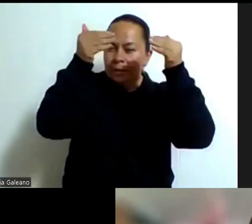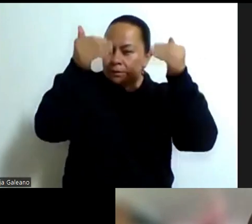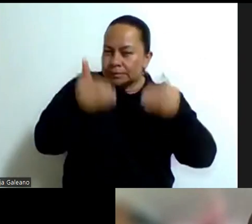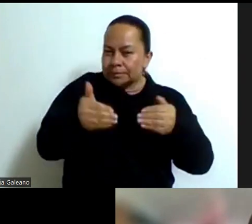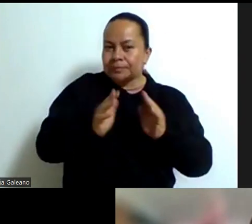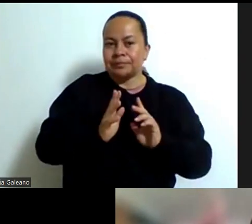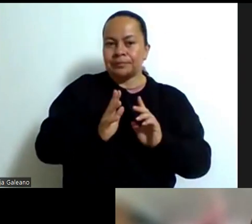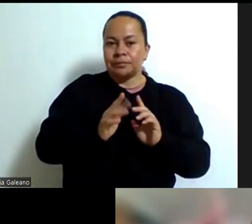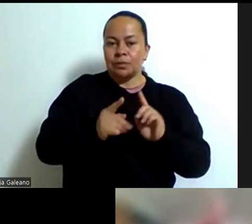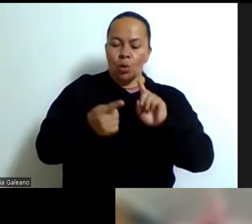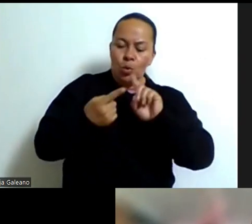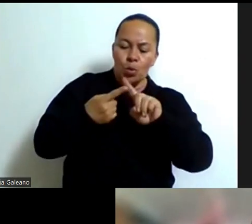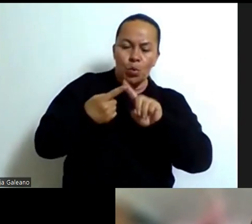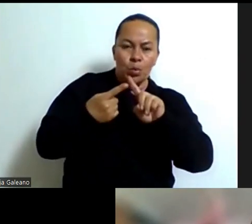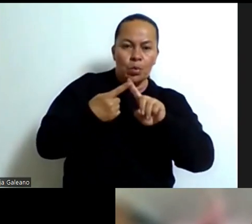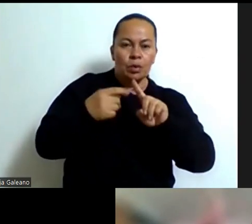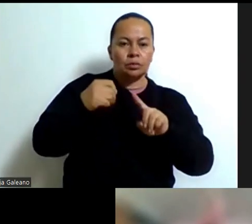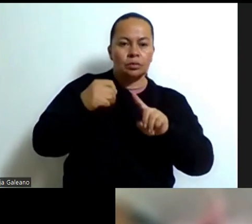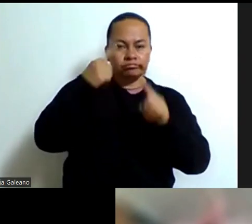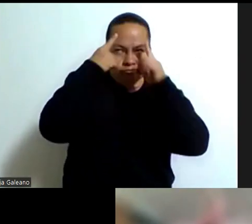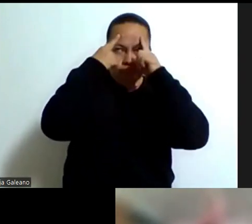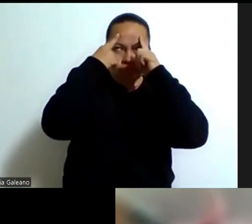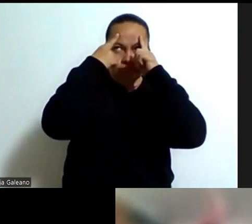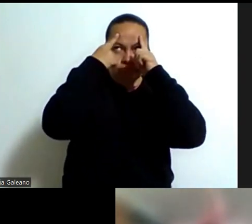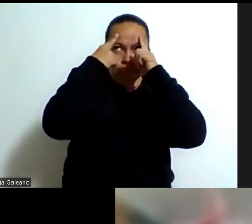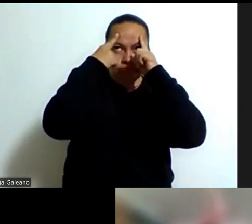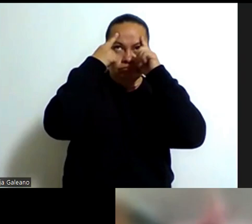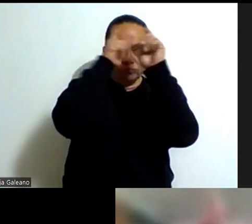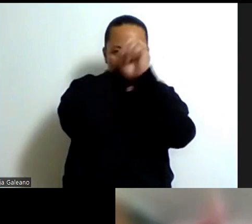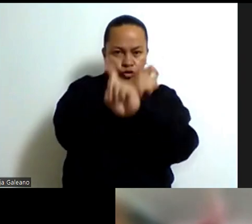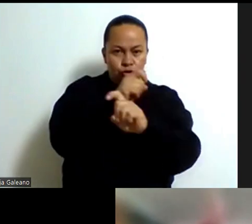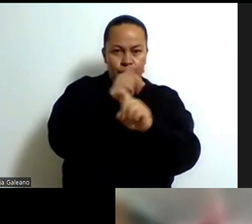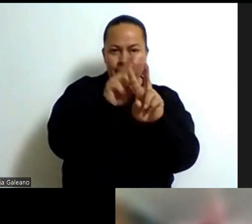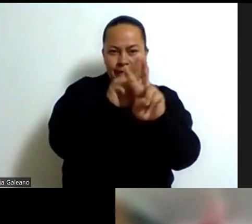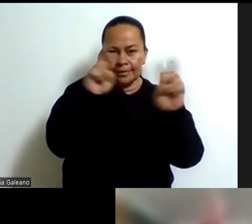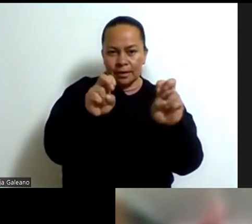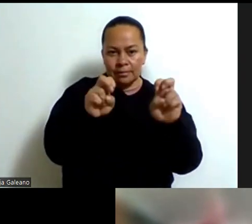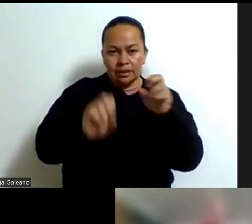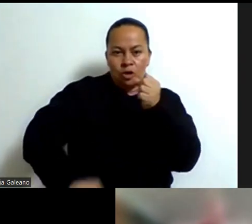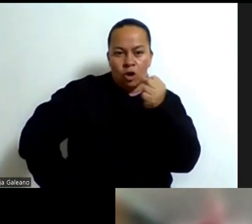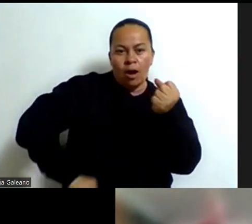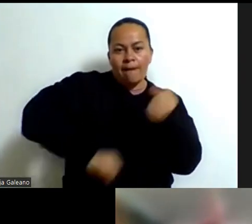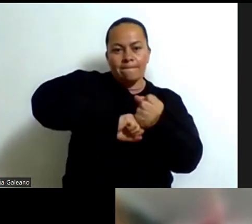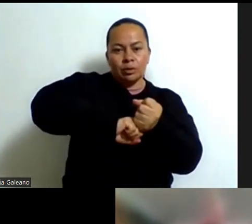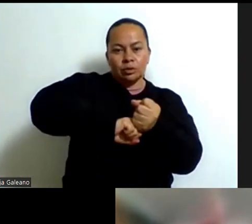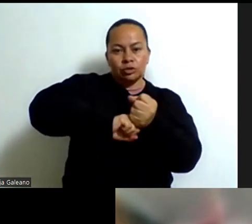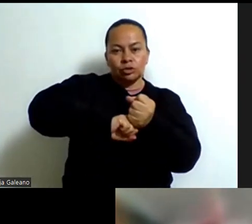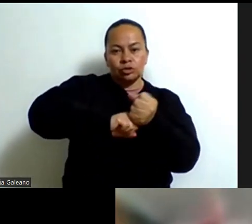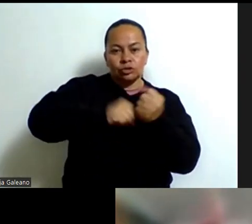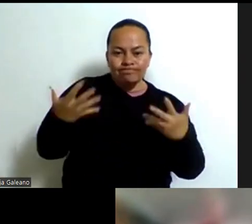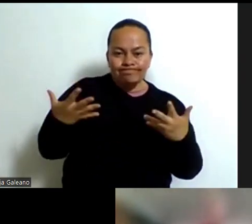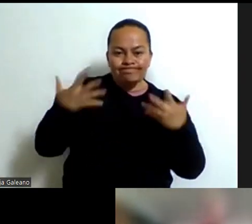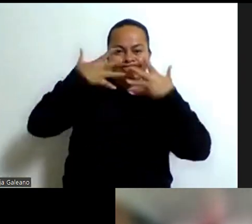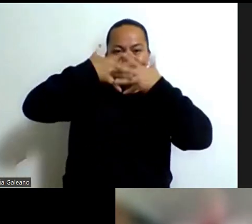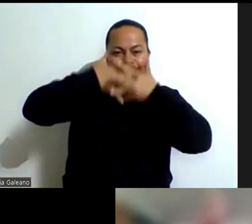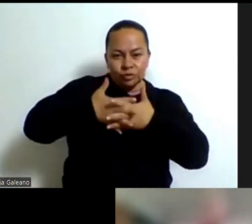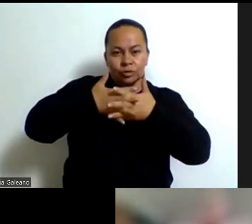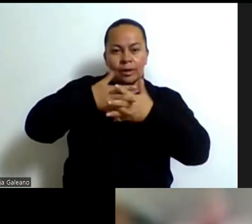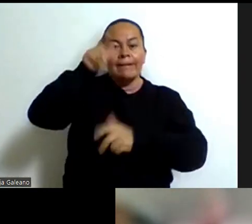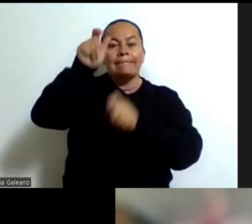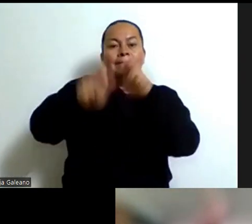uno que se piense en términos de apoyos y ajustes razonables para que una persona con